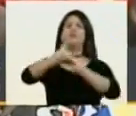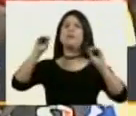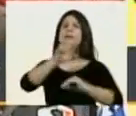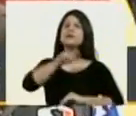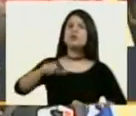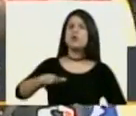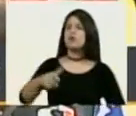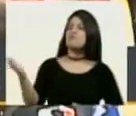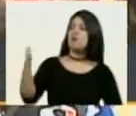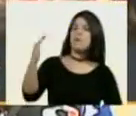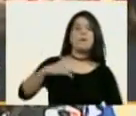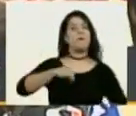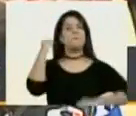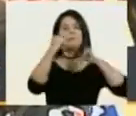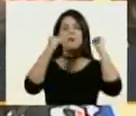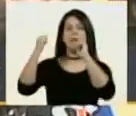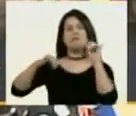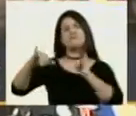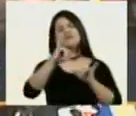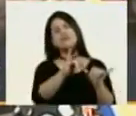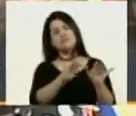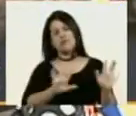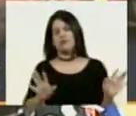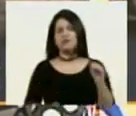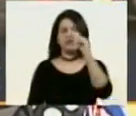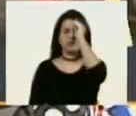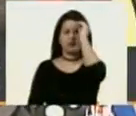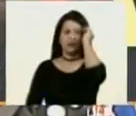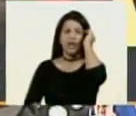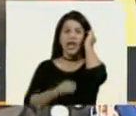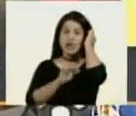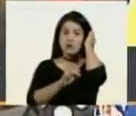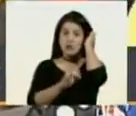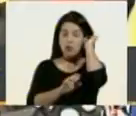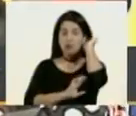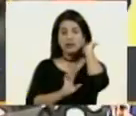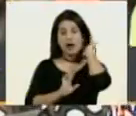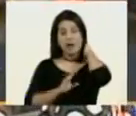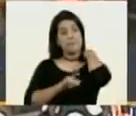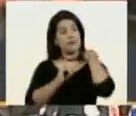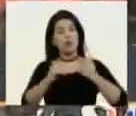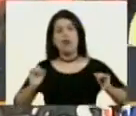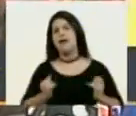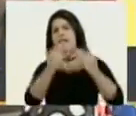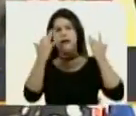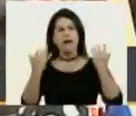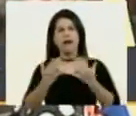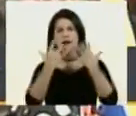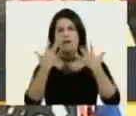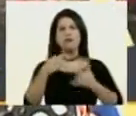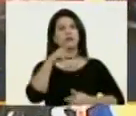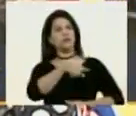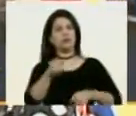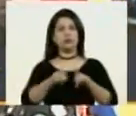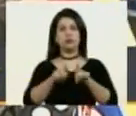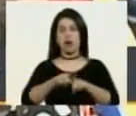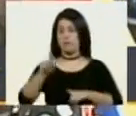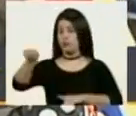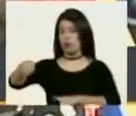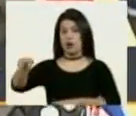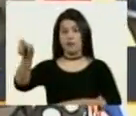mandan a asesinar ellos mismos. Convocan a su gente y hasta las incendian, les ponen fuego en el